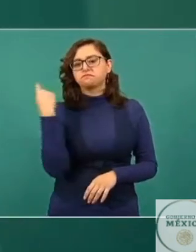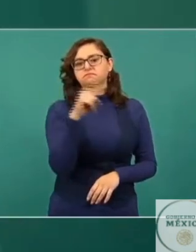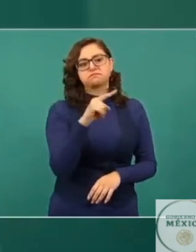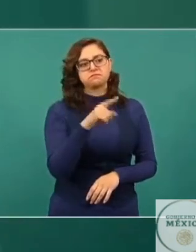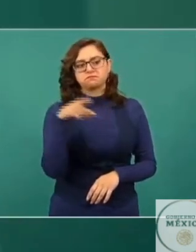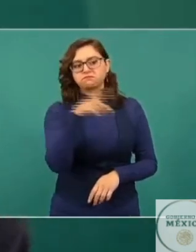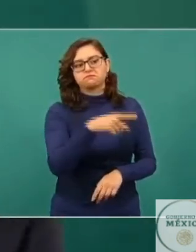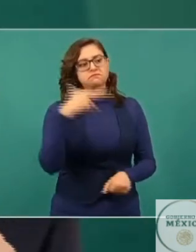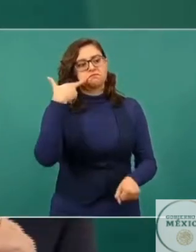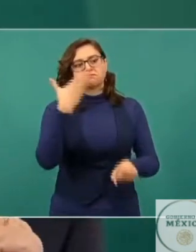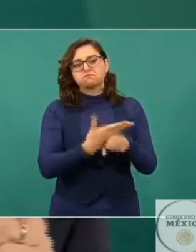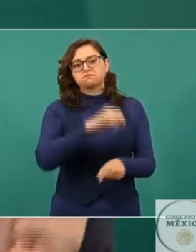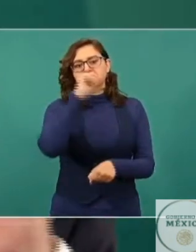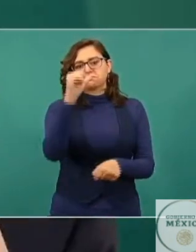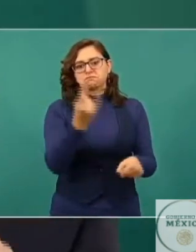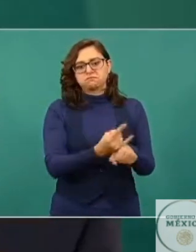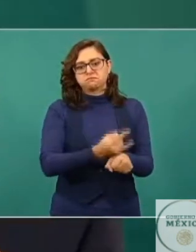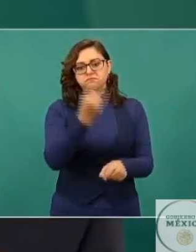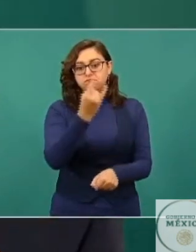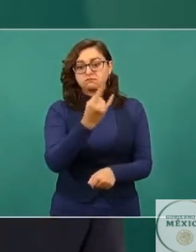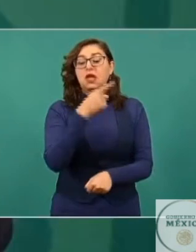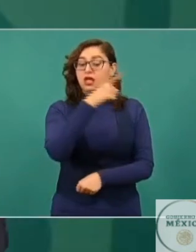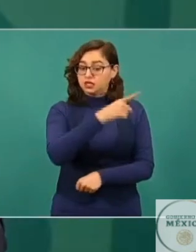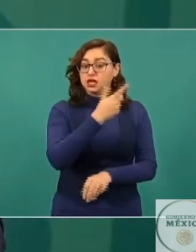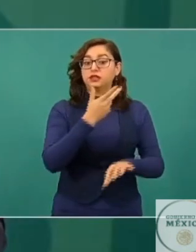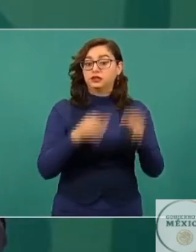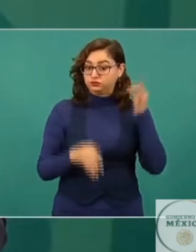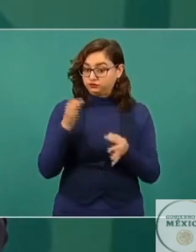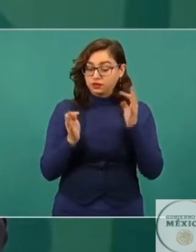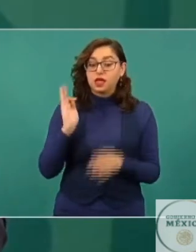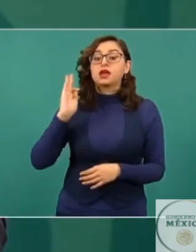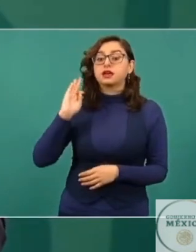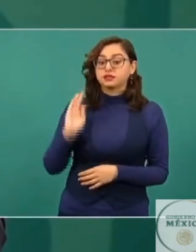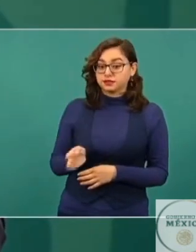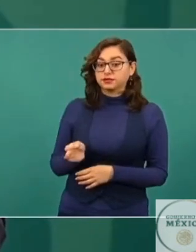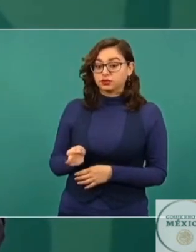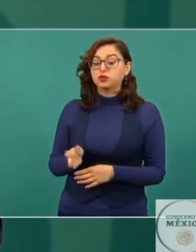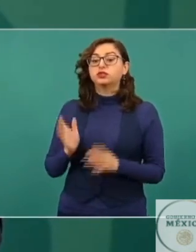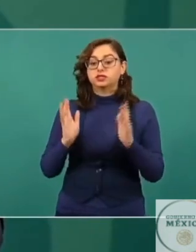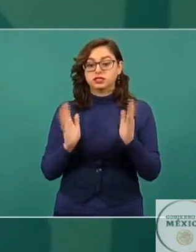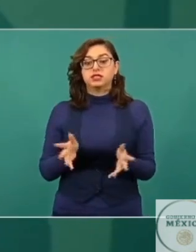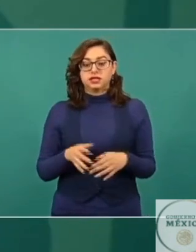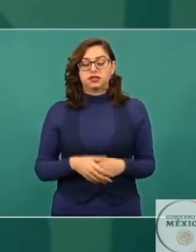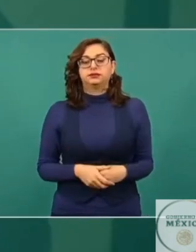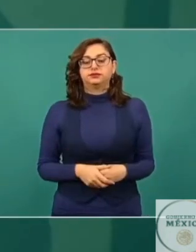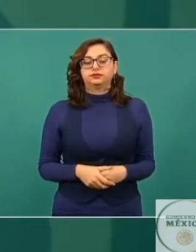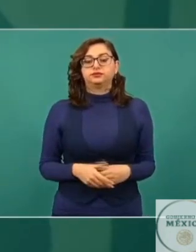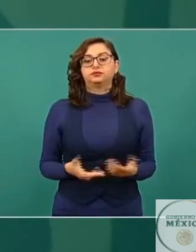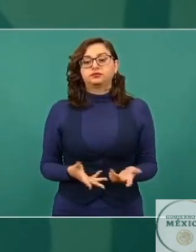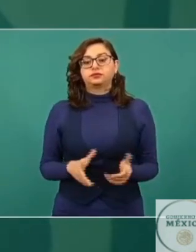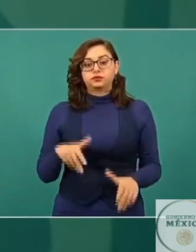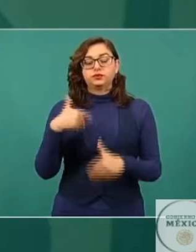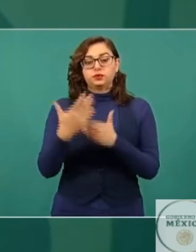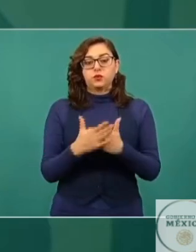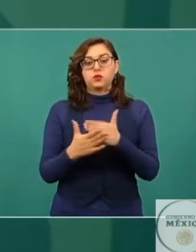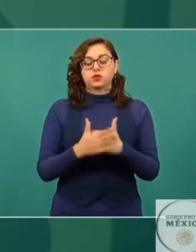ley norteamericana, y ya fue admitido por la Corte. ¿En qué vamos? El día 31 de enero